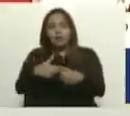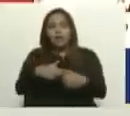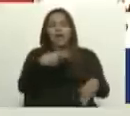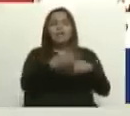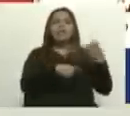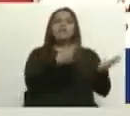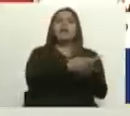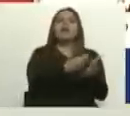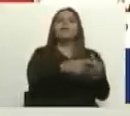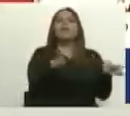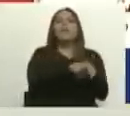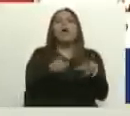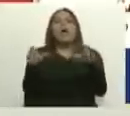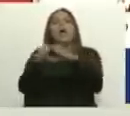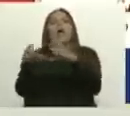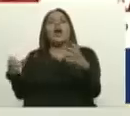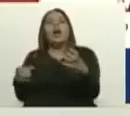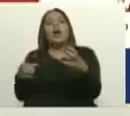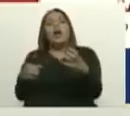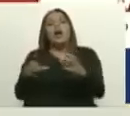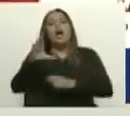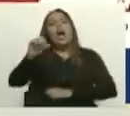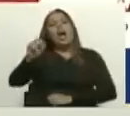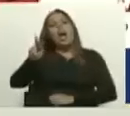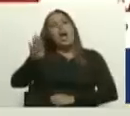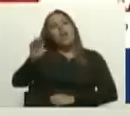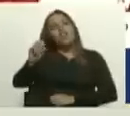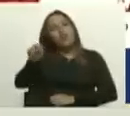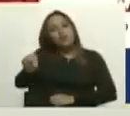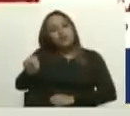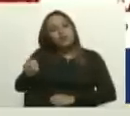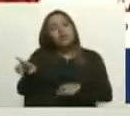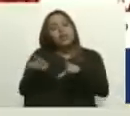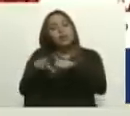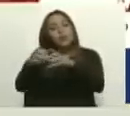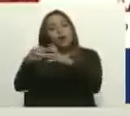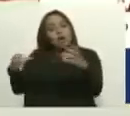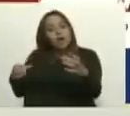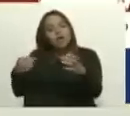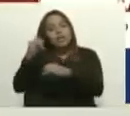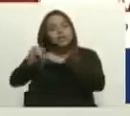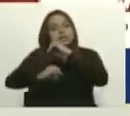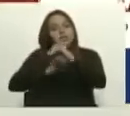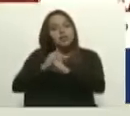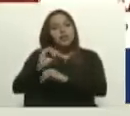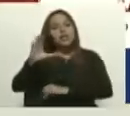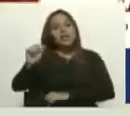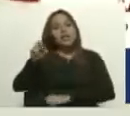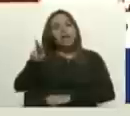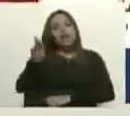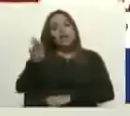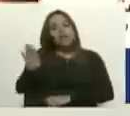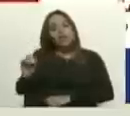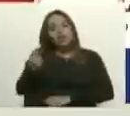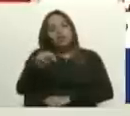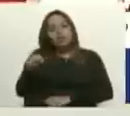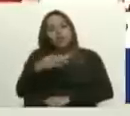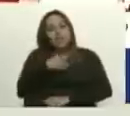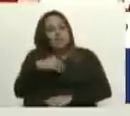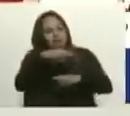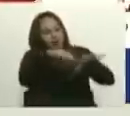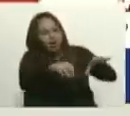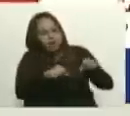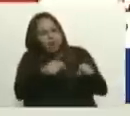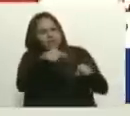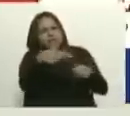carbón. O sea, lo que costaba el carbón a precio internacional, ellos iban a comprar ese petróleo malo. Ah,